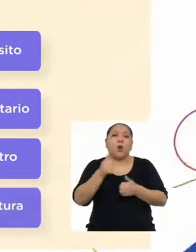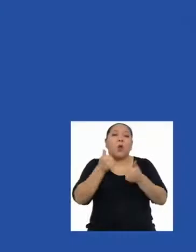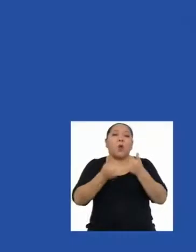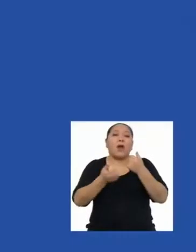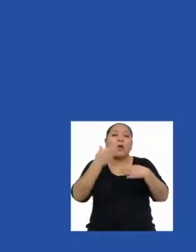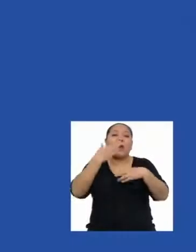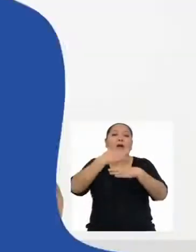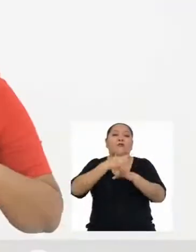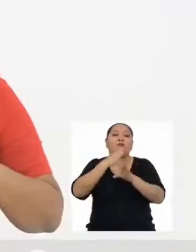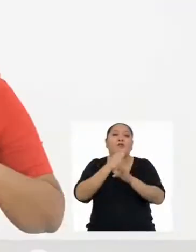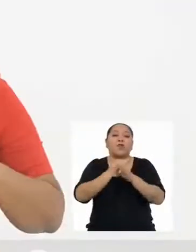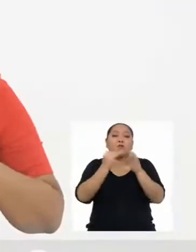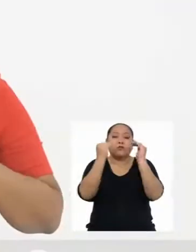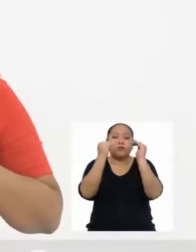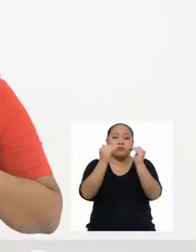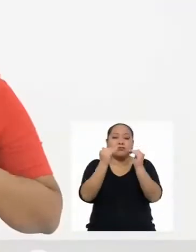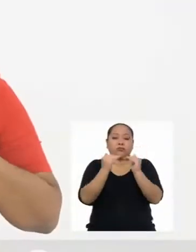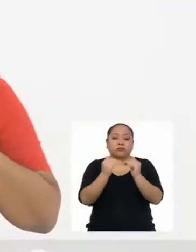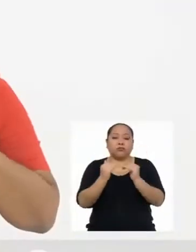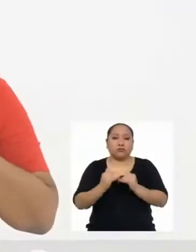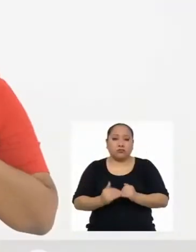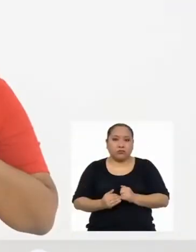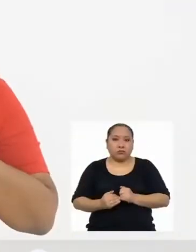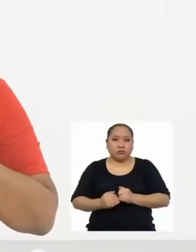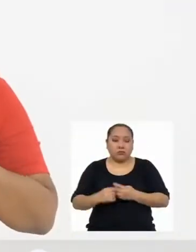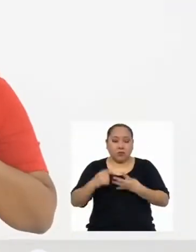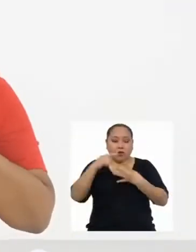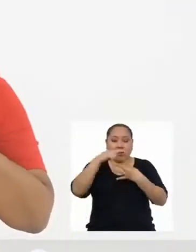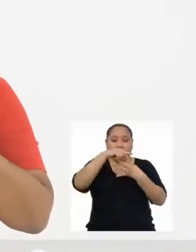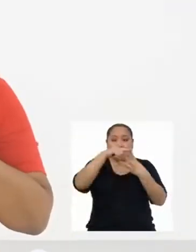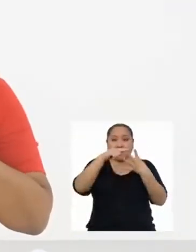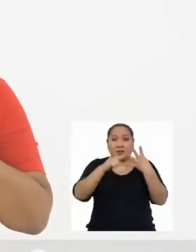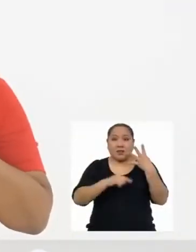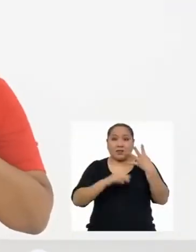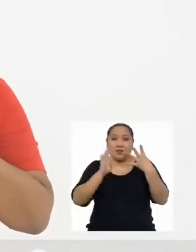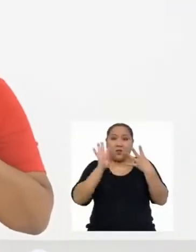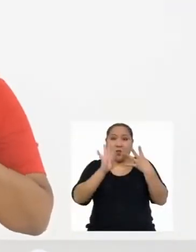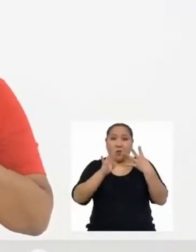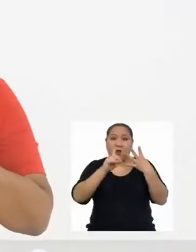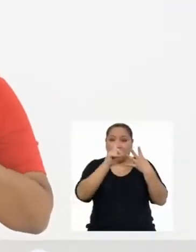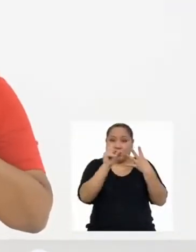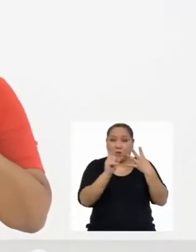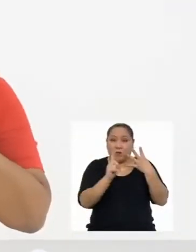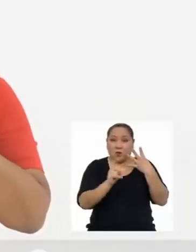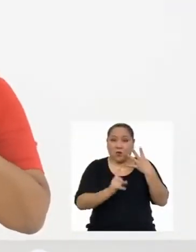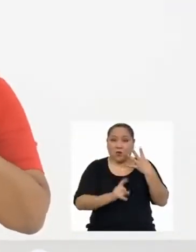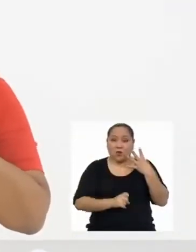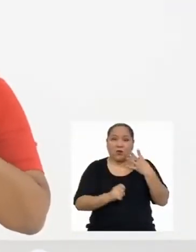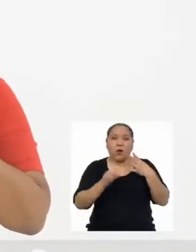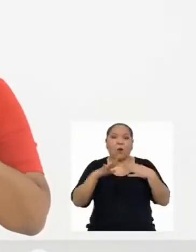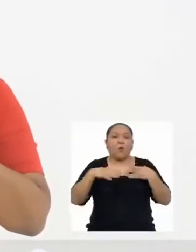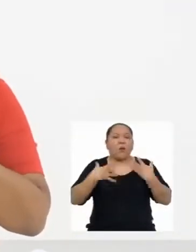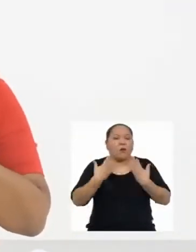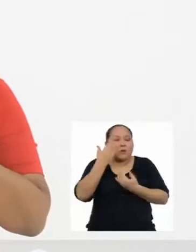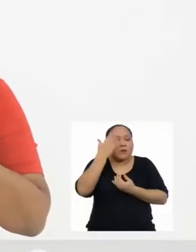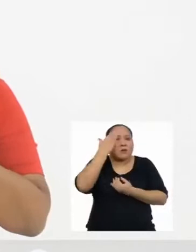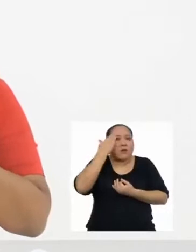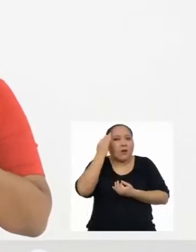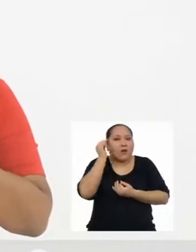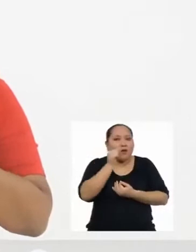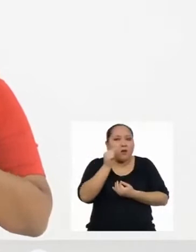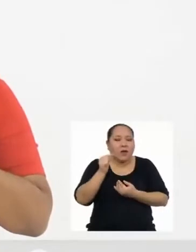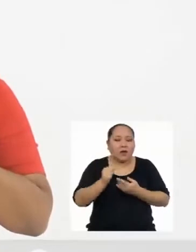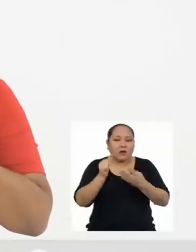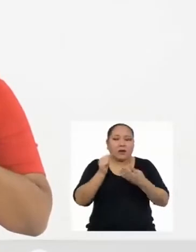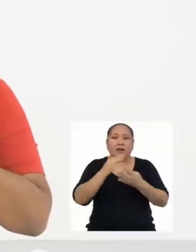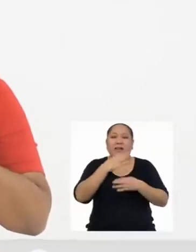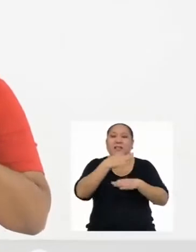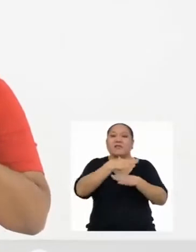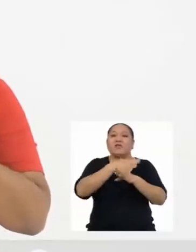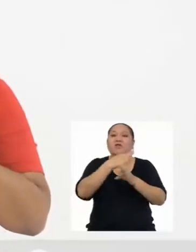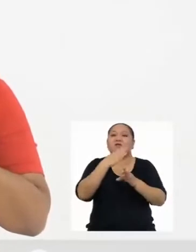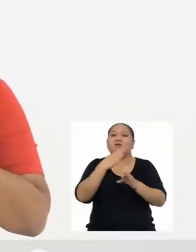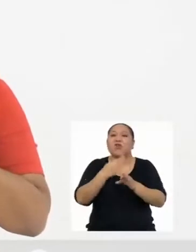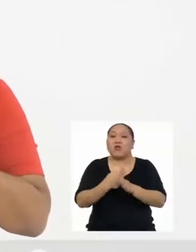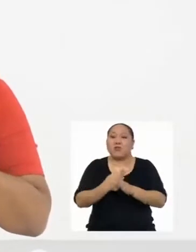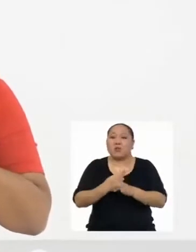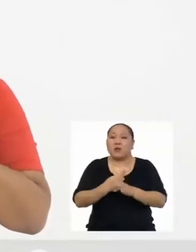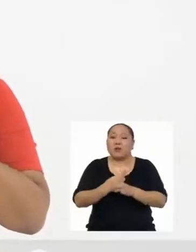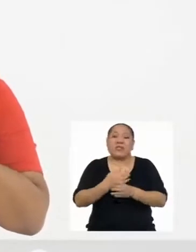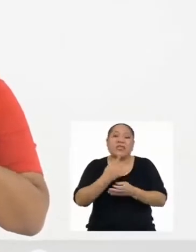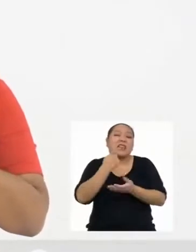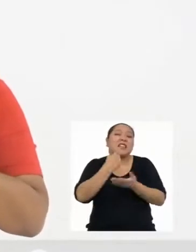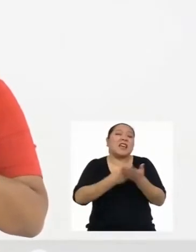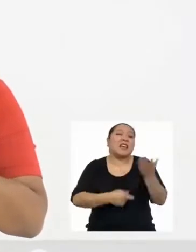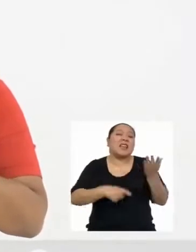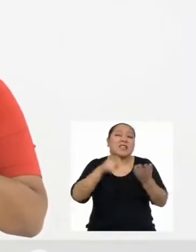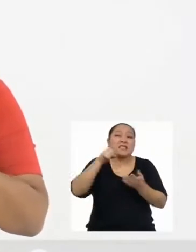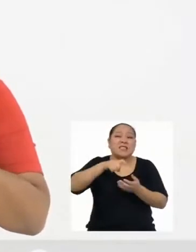tendrá? Con esas 4 preguntas podemos identificar los criterios que debemos tener en